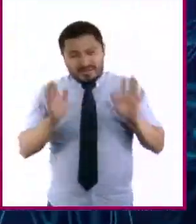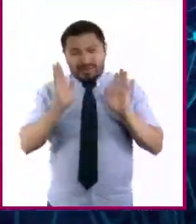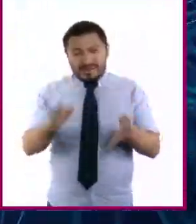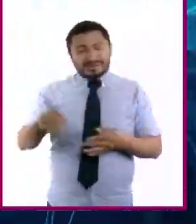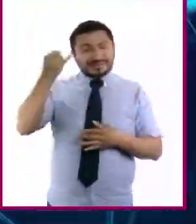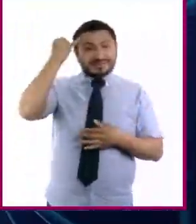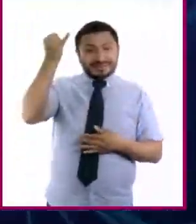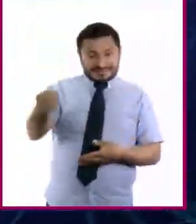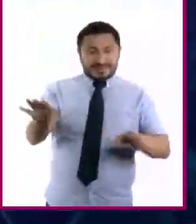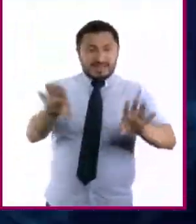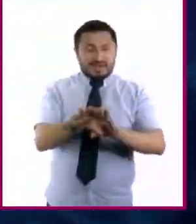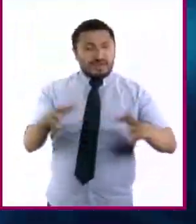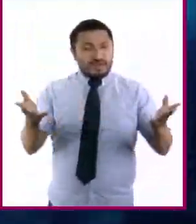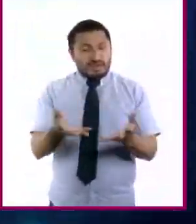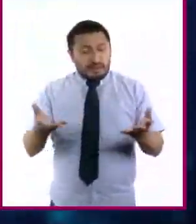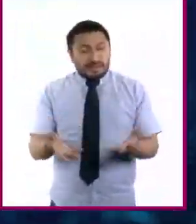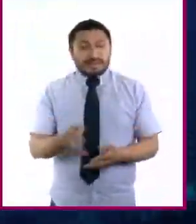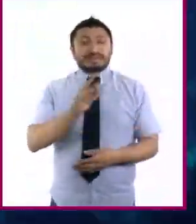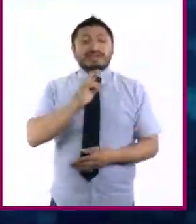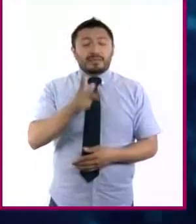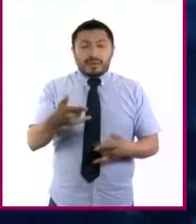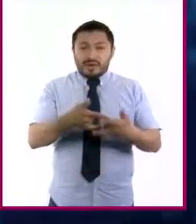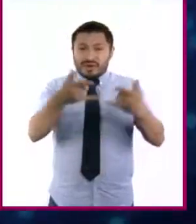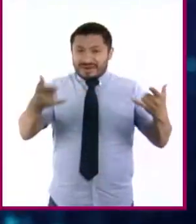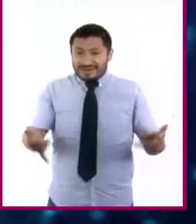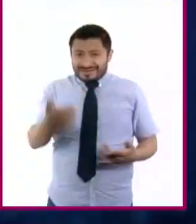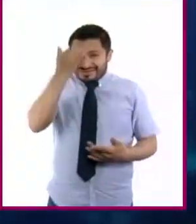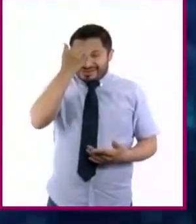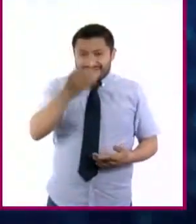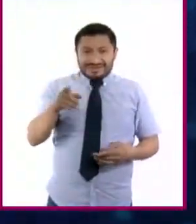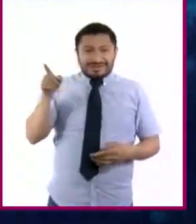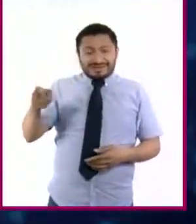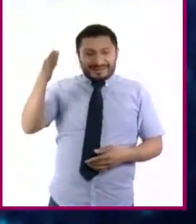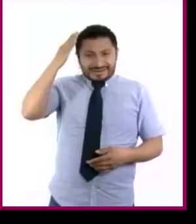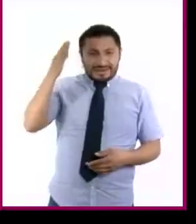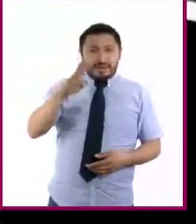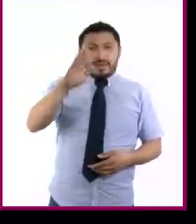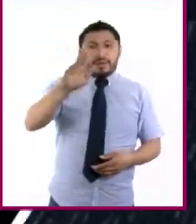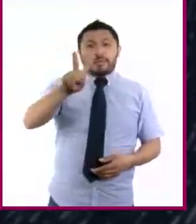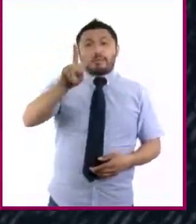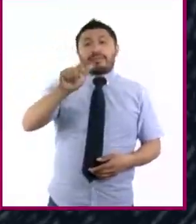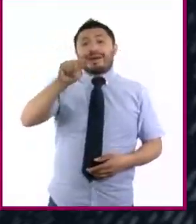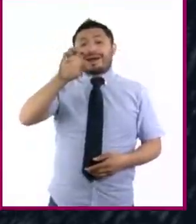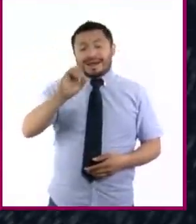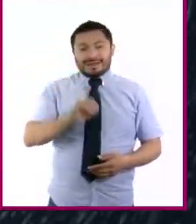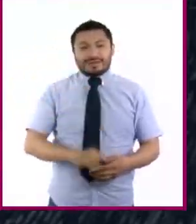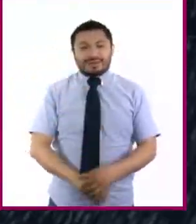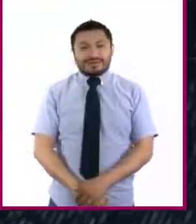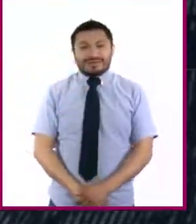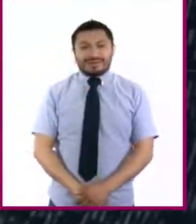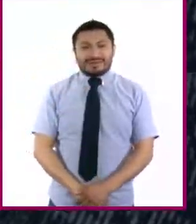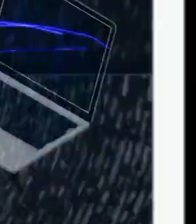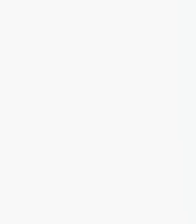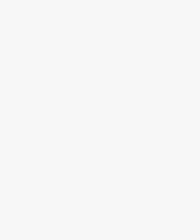idea de cómo se diseñan, ¿qué tal un poco de historia con Don Bato en el túnel del tiempo?